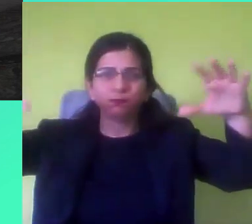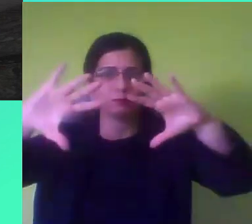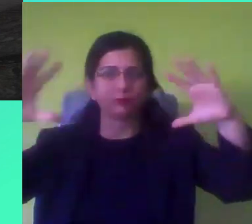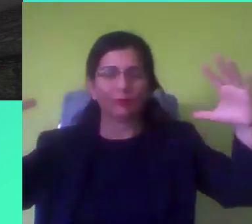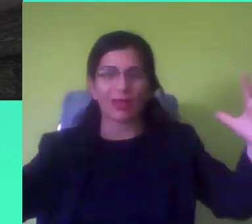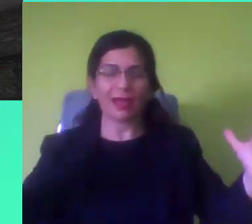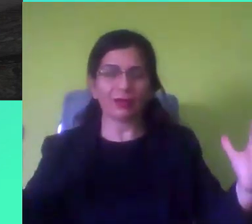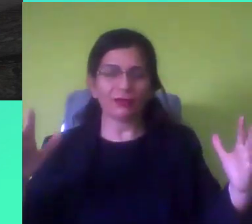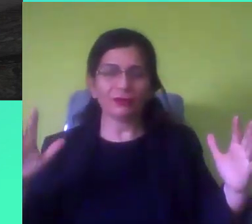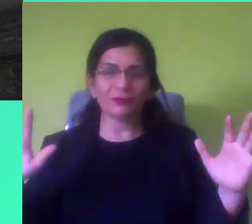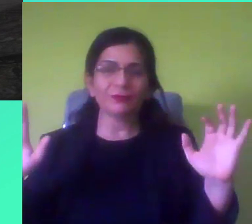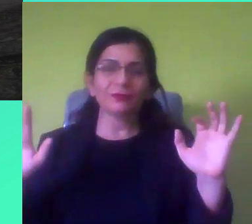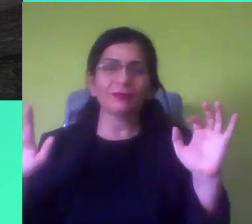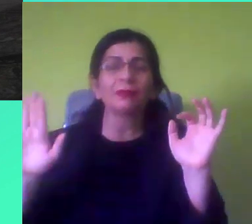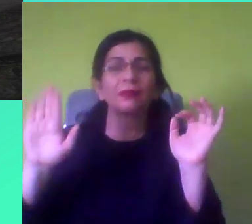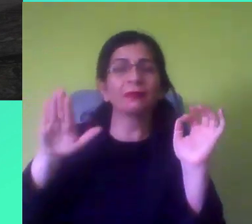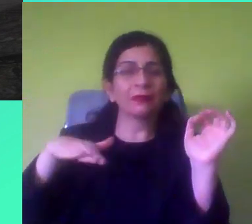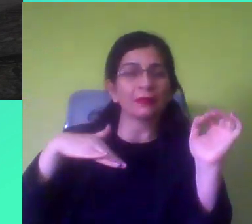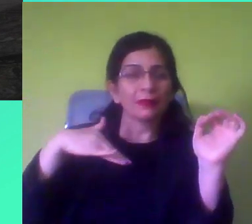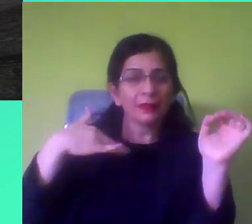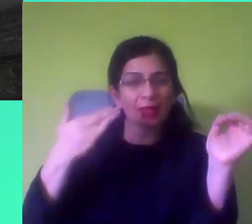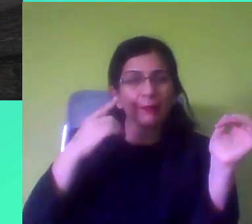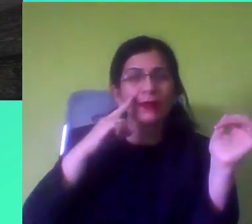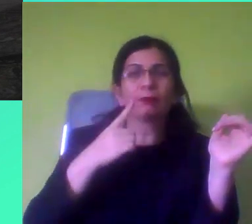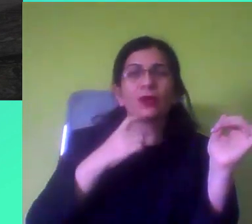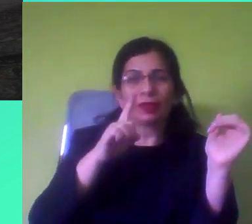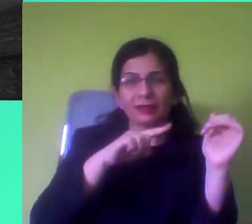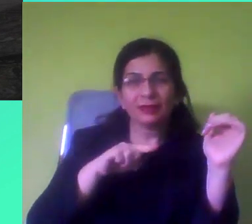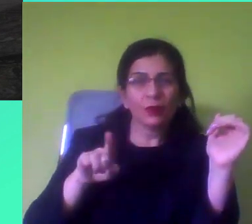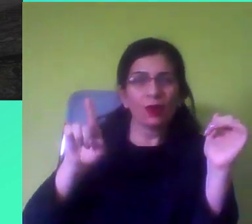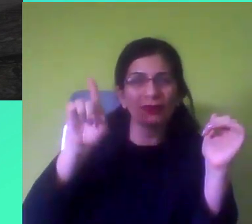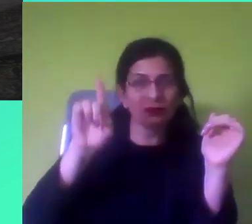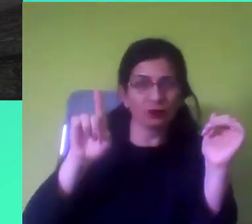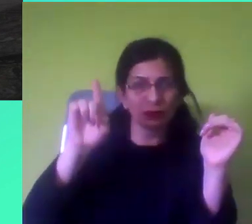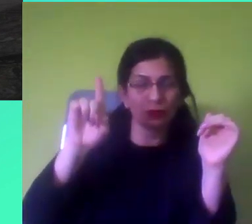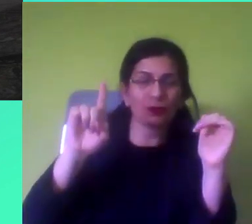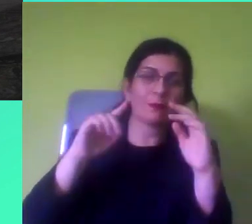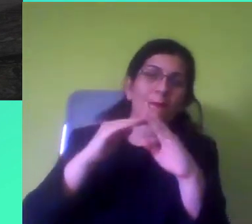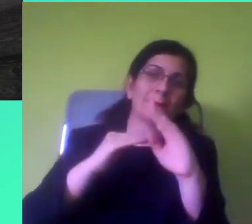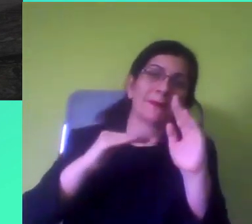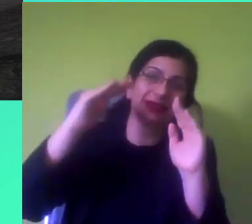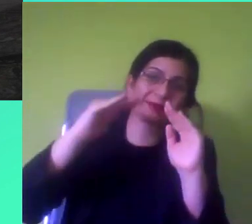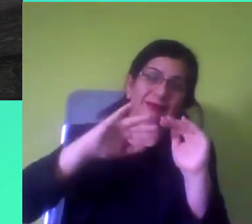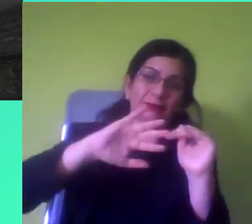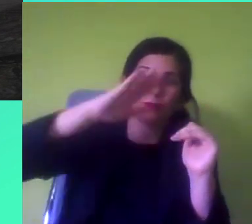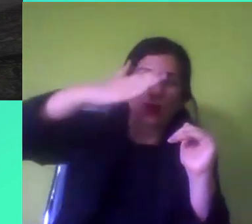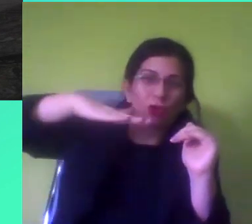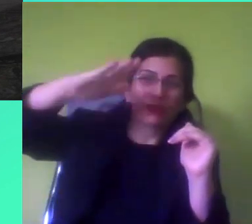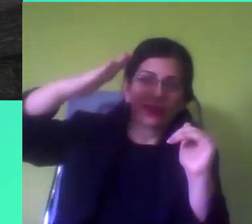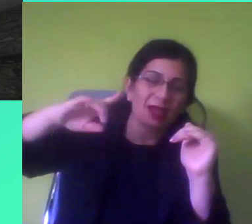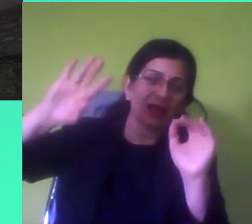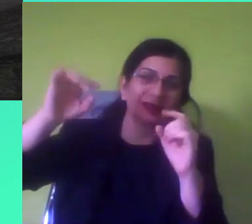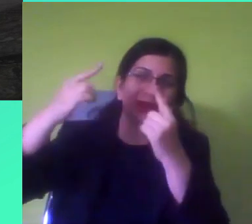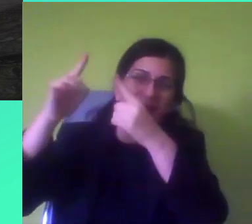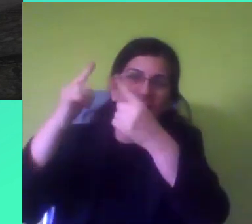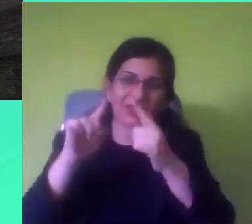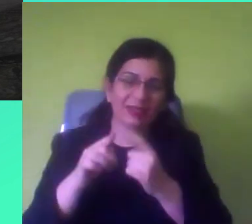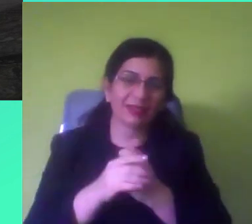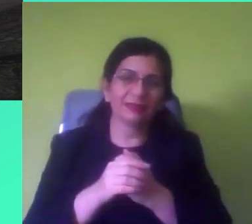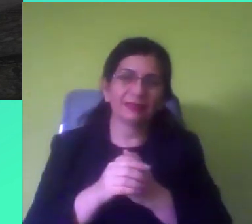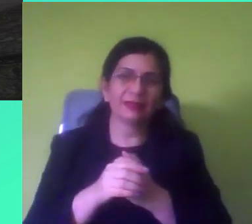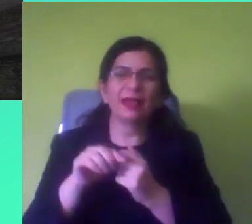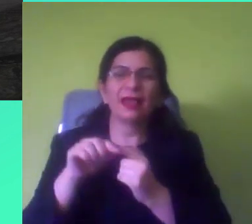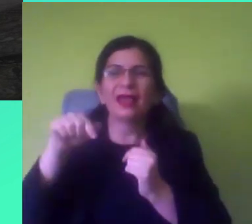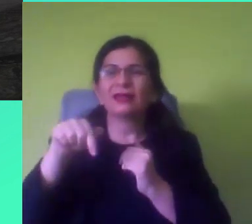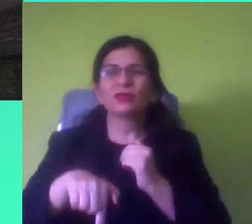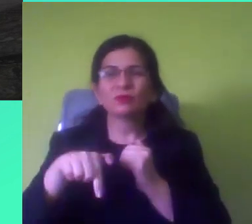hacia el norte, en el centro, alrededor de los 40 grados de latitud, tenemos los glaciares de Patagonia, donde son de pequeño